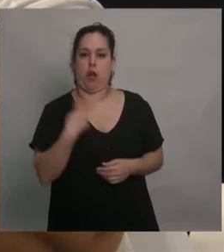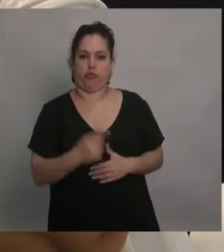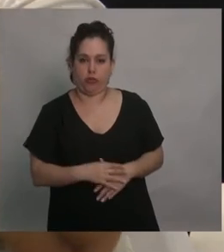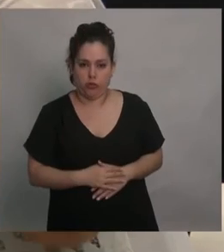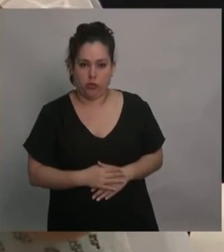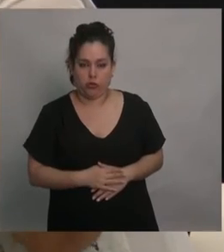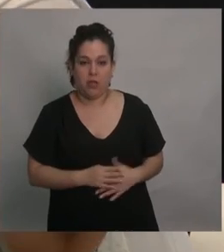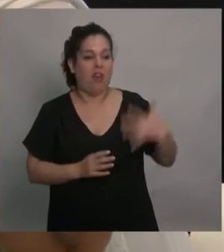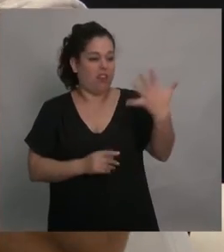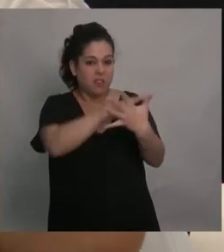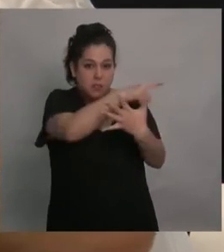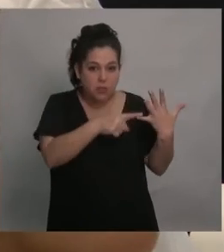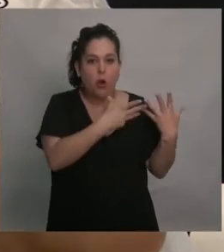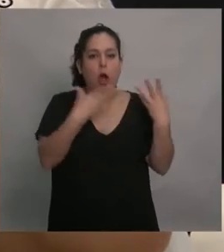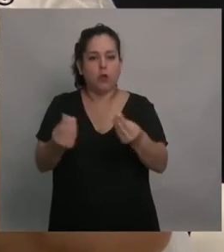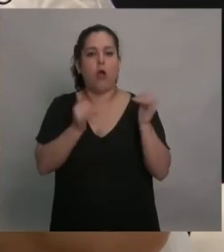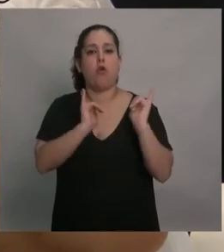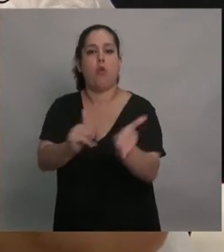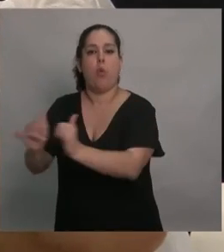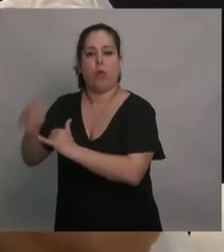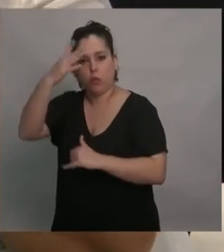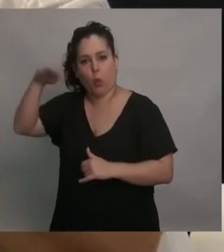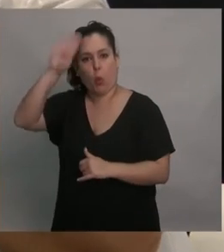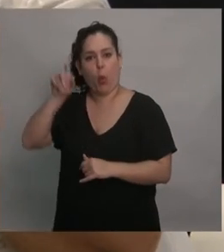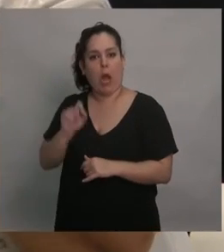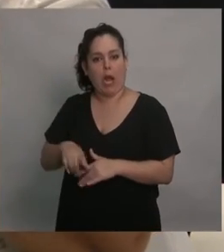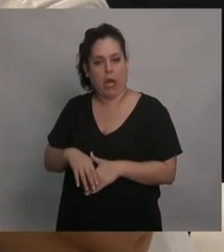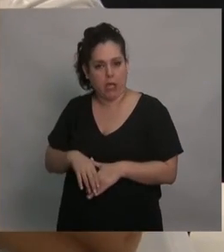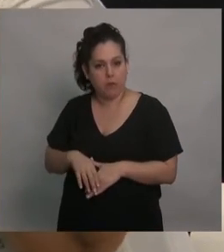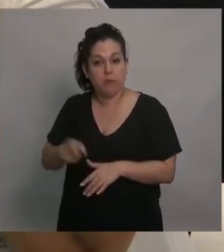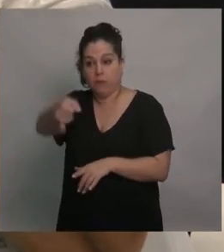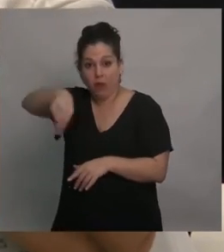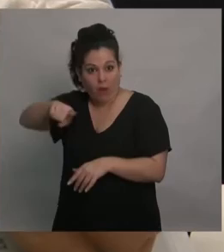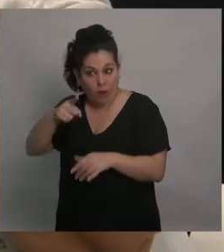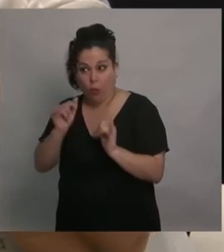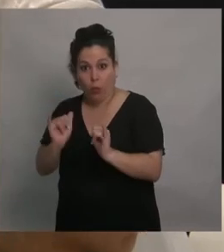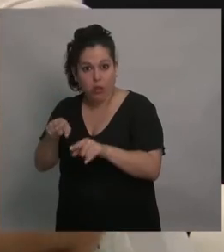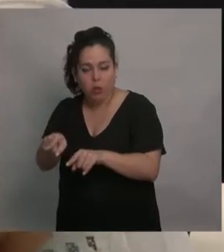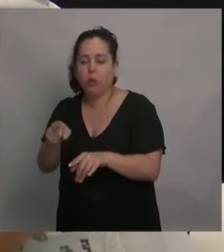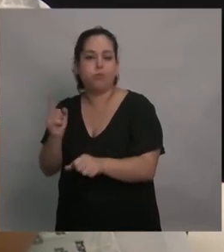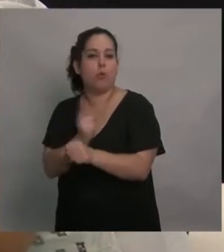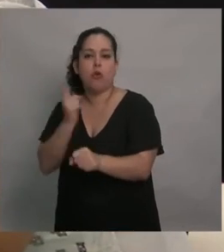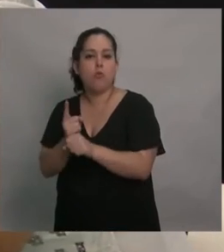ayudaron a la juventud cubana que no pudo conocer de cerca